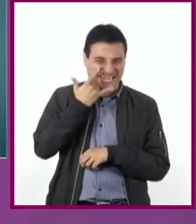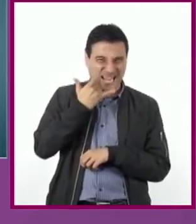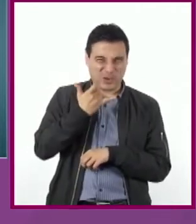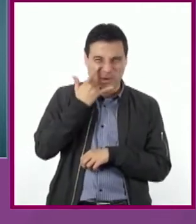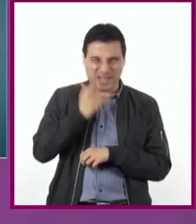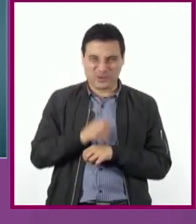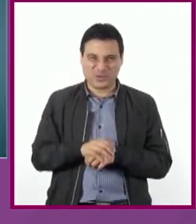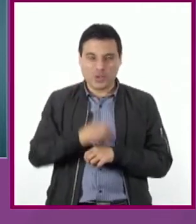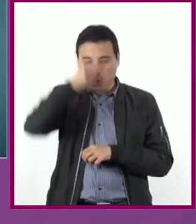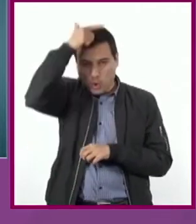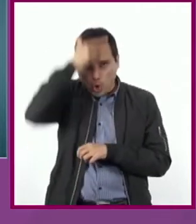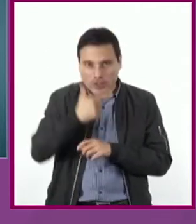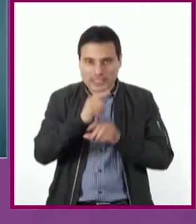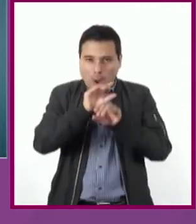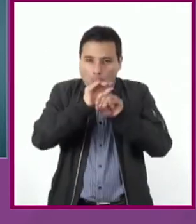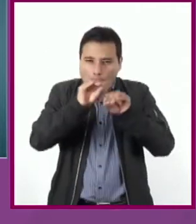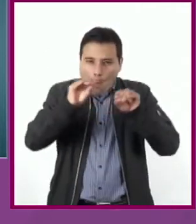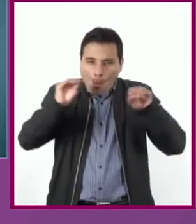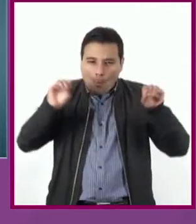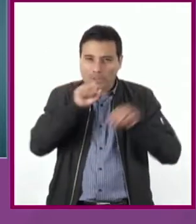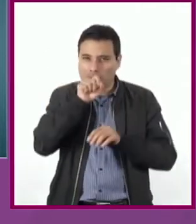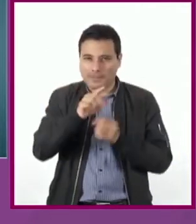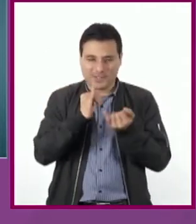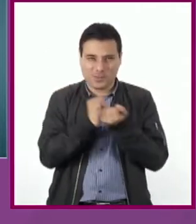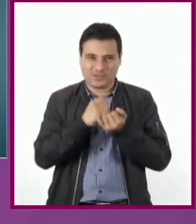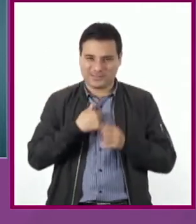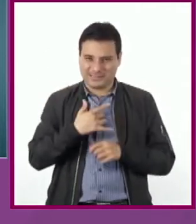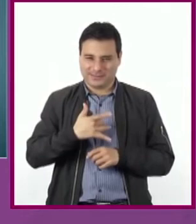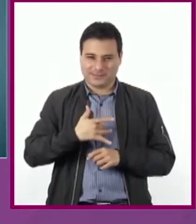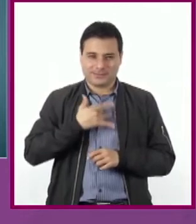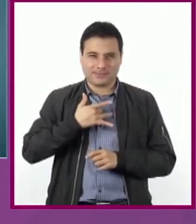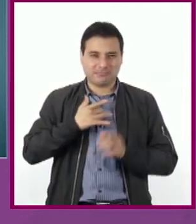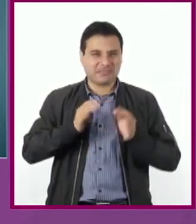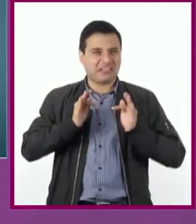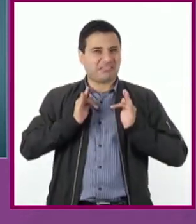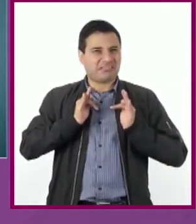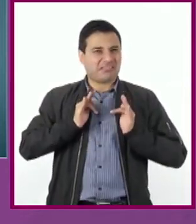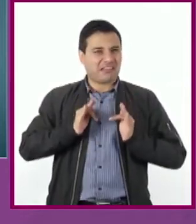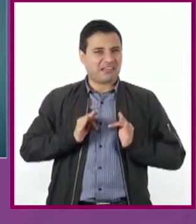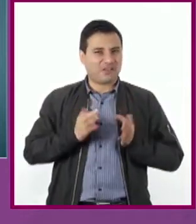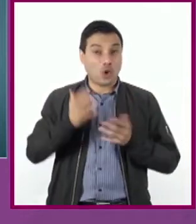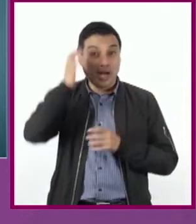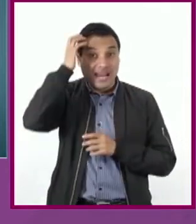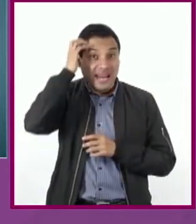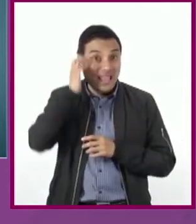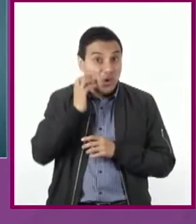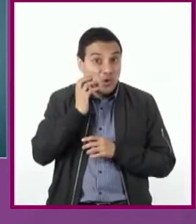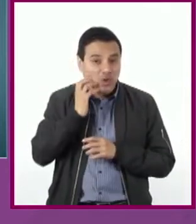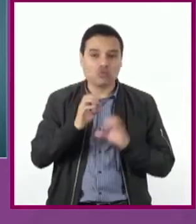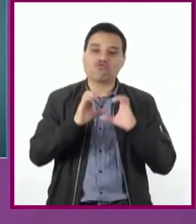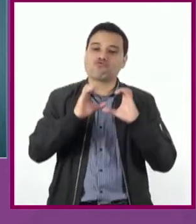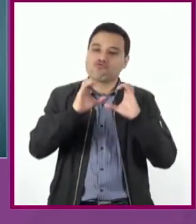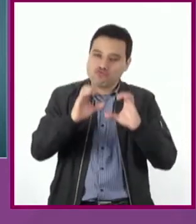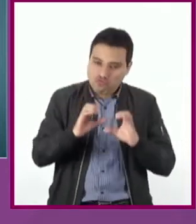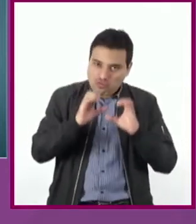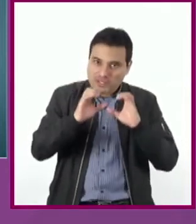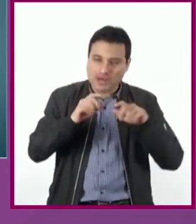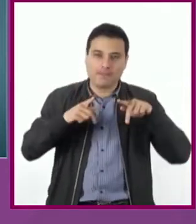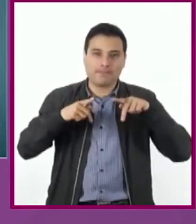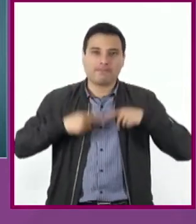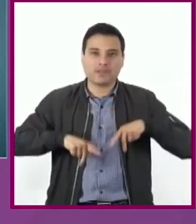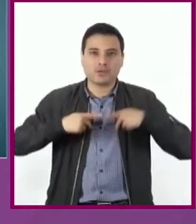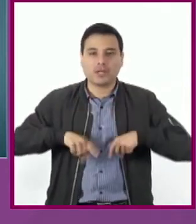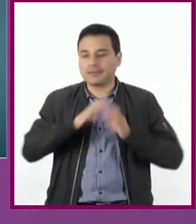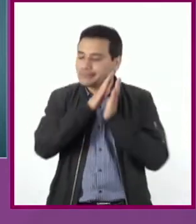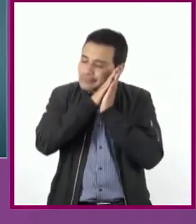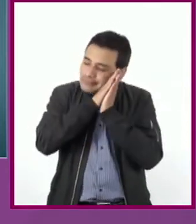desolada, al mismo tiempo me hace sentir cierta tranquilidad, que el león cuida al sueño del músico que ha quedado